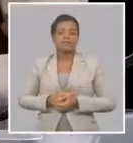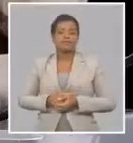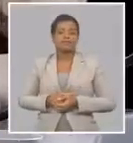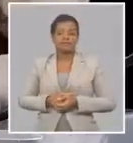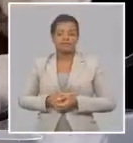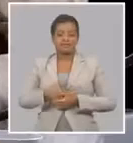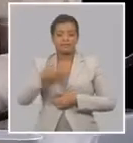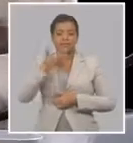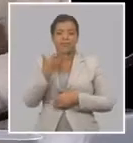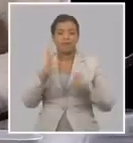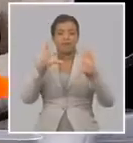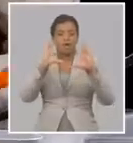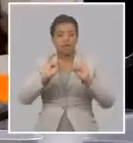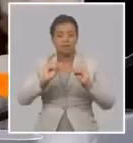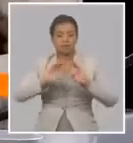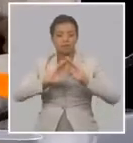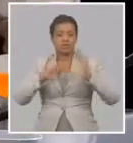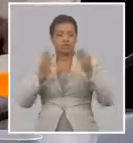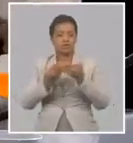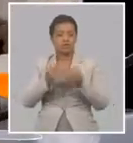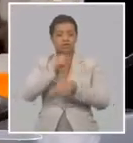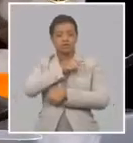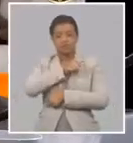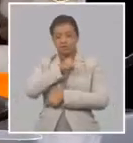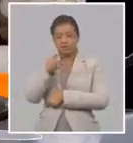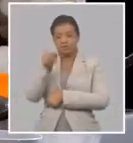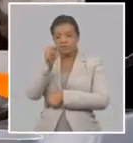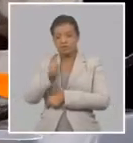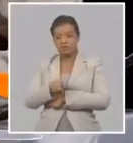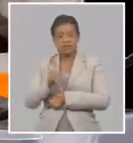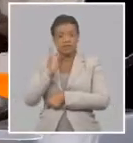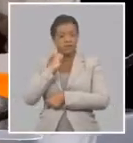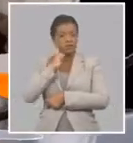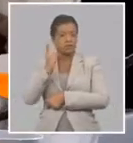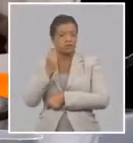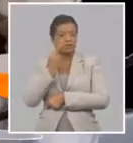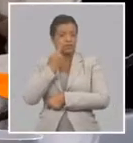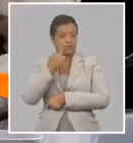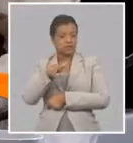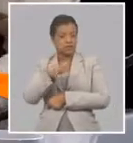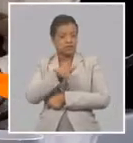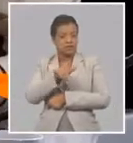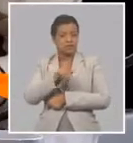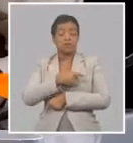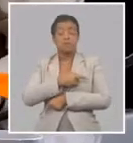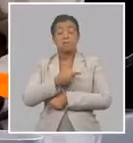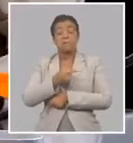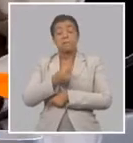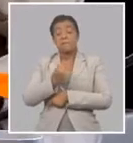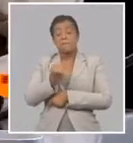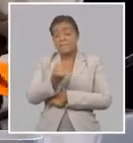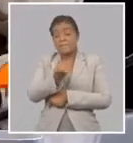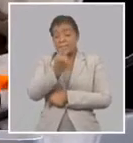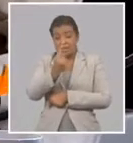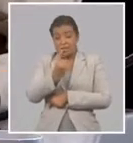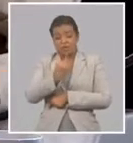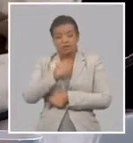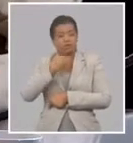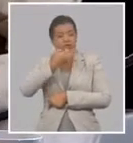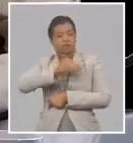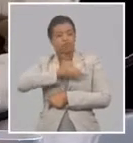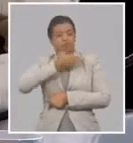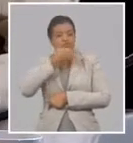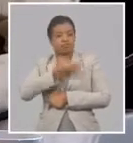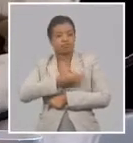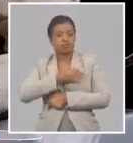buenas noches a todos los televidentes y radioyentes lo primero permíteme expresar las